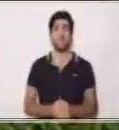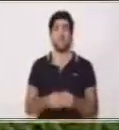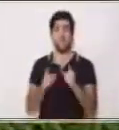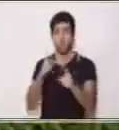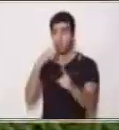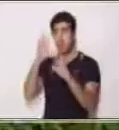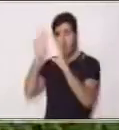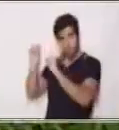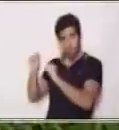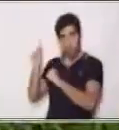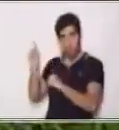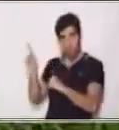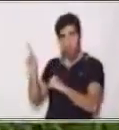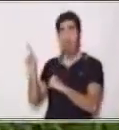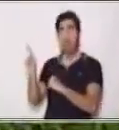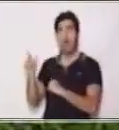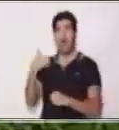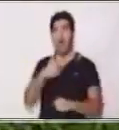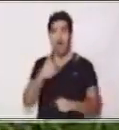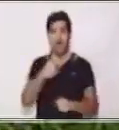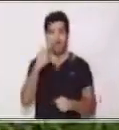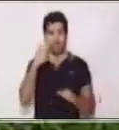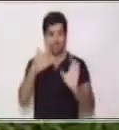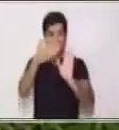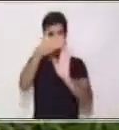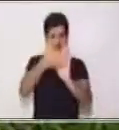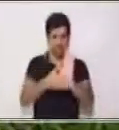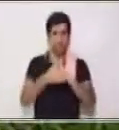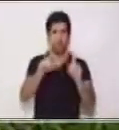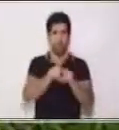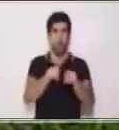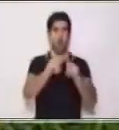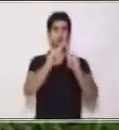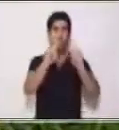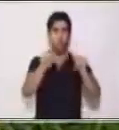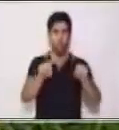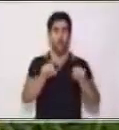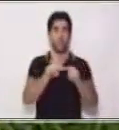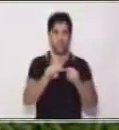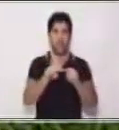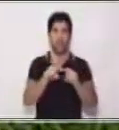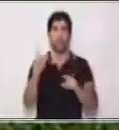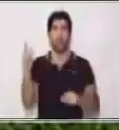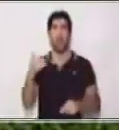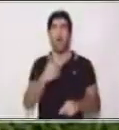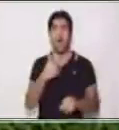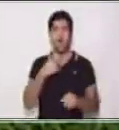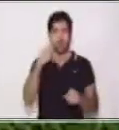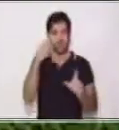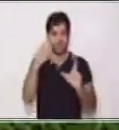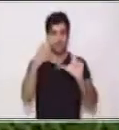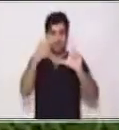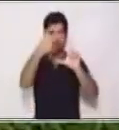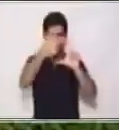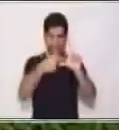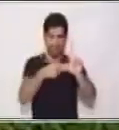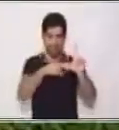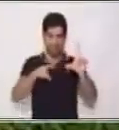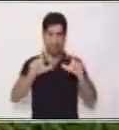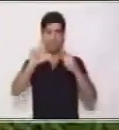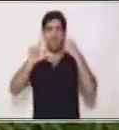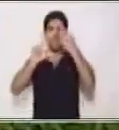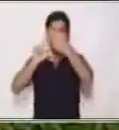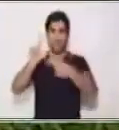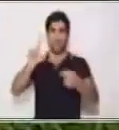Podemos observar acá que tenemos esta figura que es un cuadrado. Este cuadrado tiene 2 medidas fundamentales: